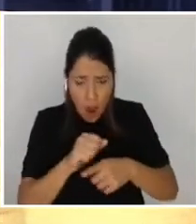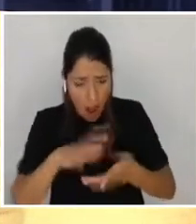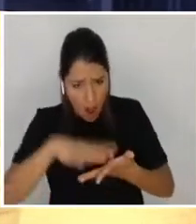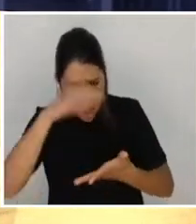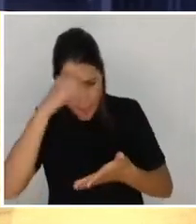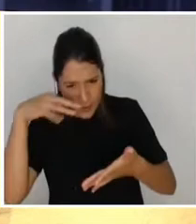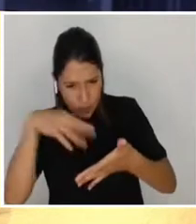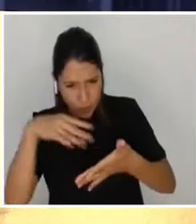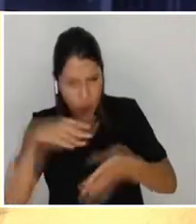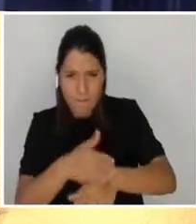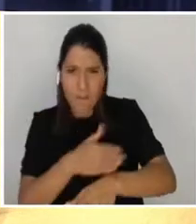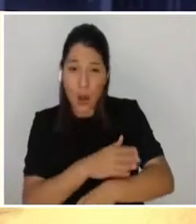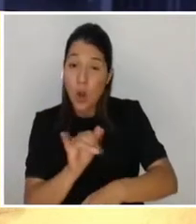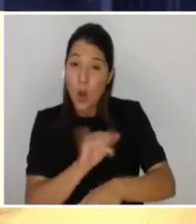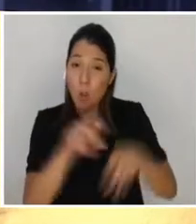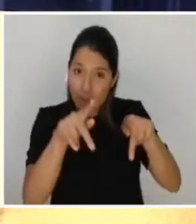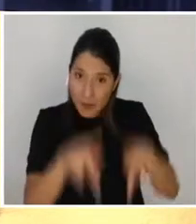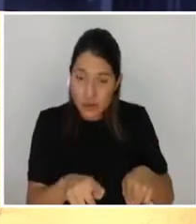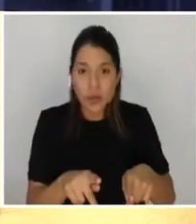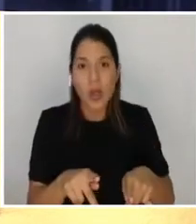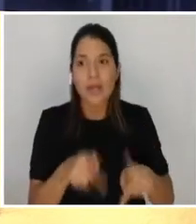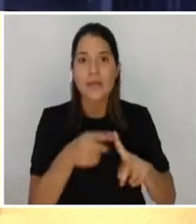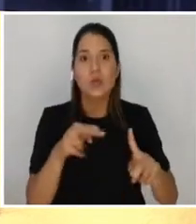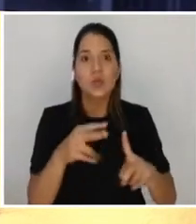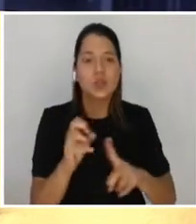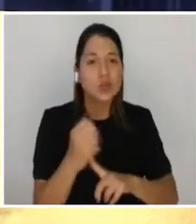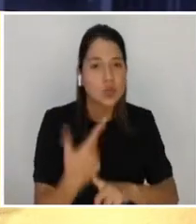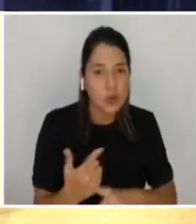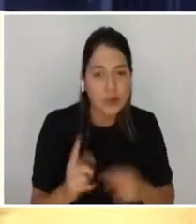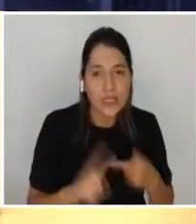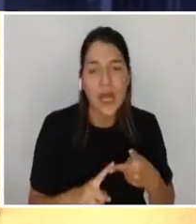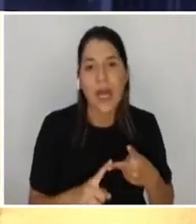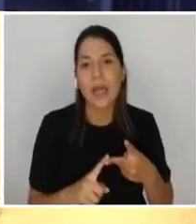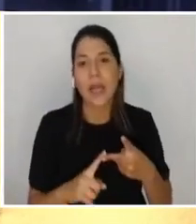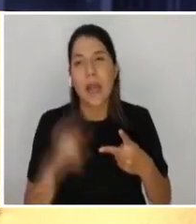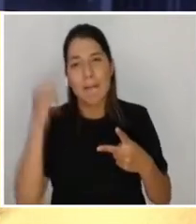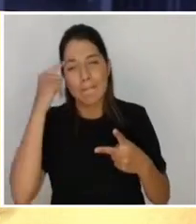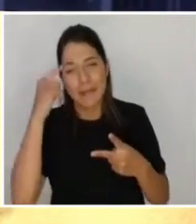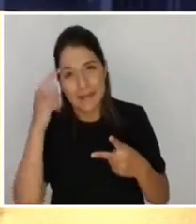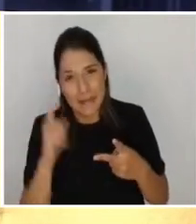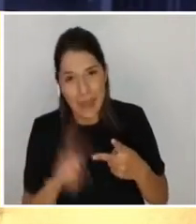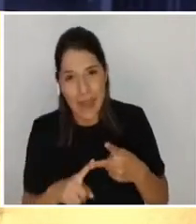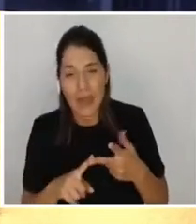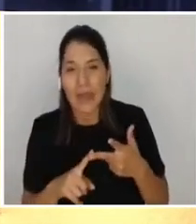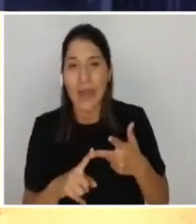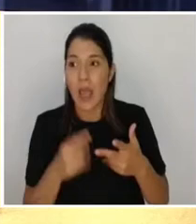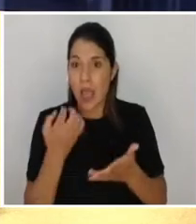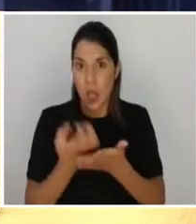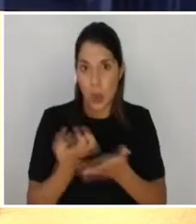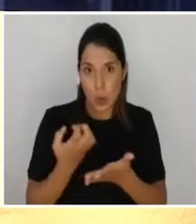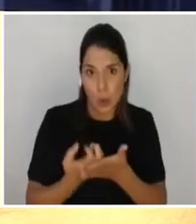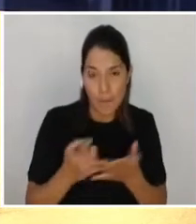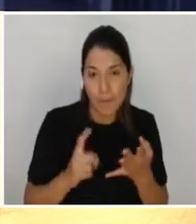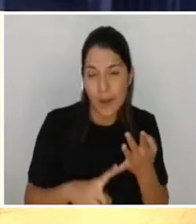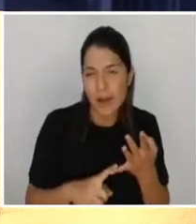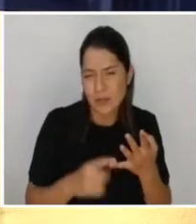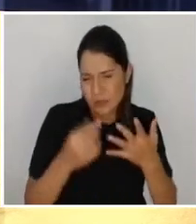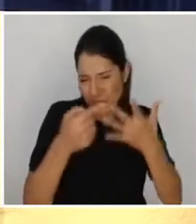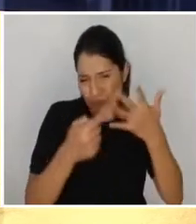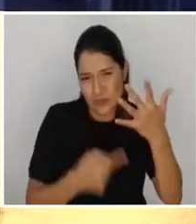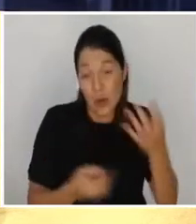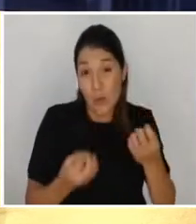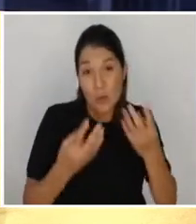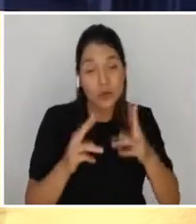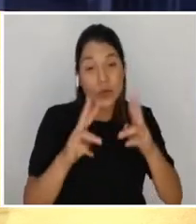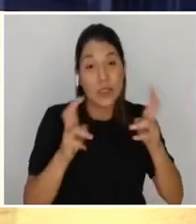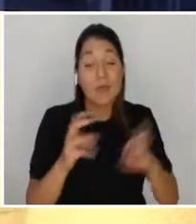persona en la parte social, la parte mental, ¿verdad?, en la parte económica, en muchos temas, ¿verdad? Y